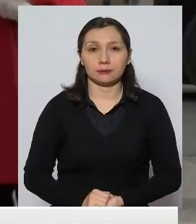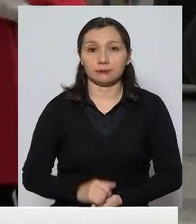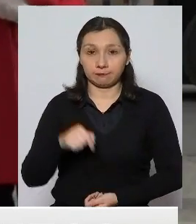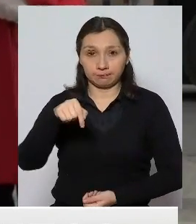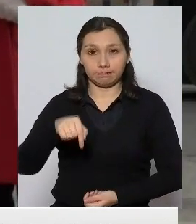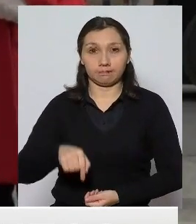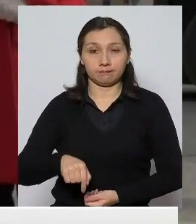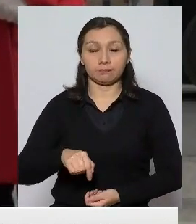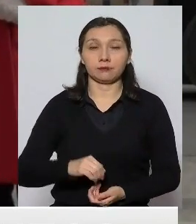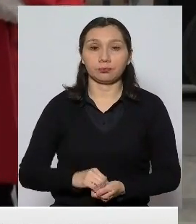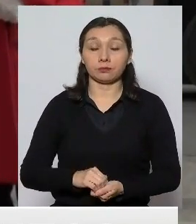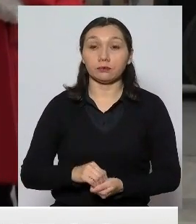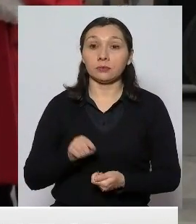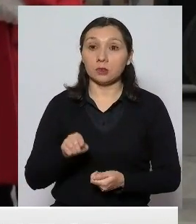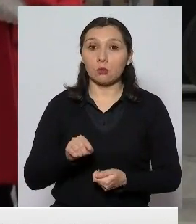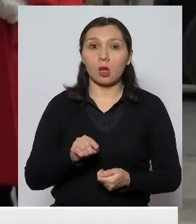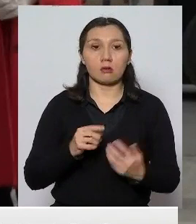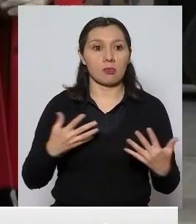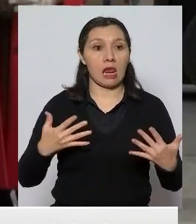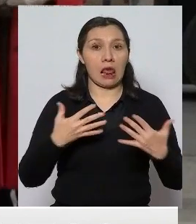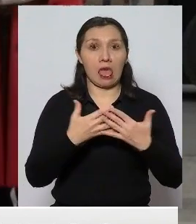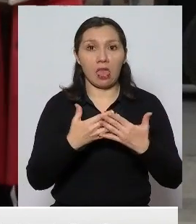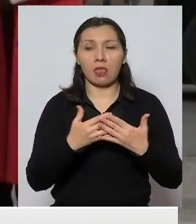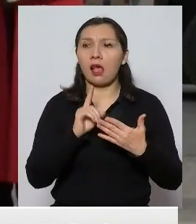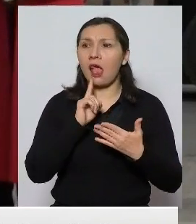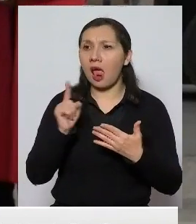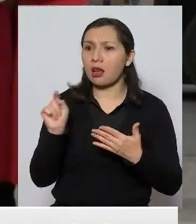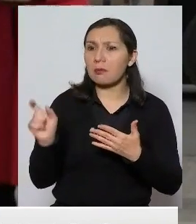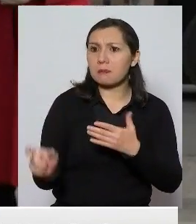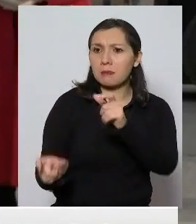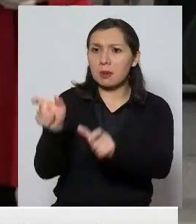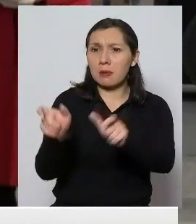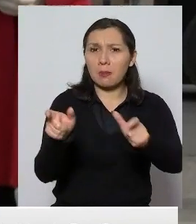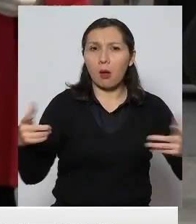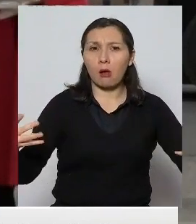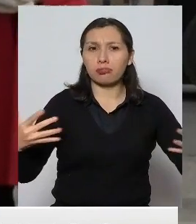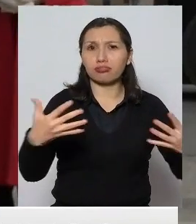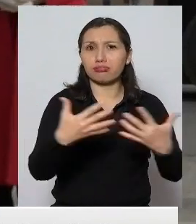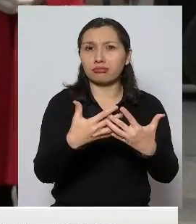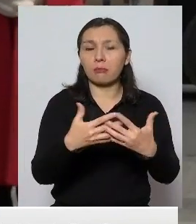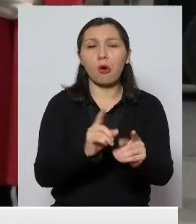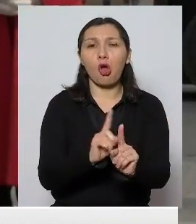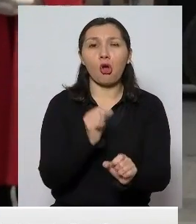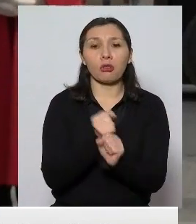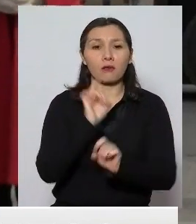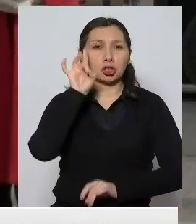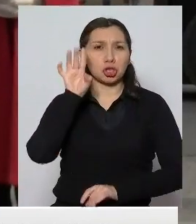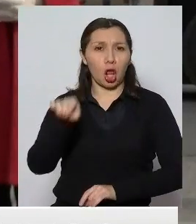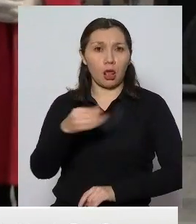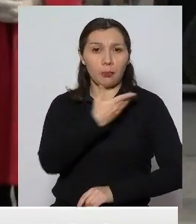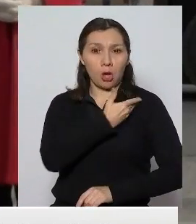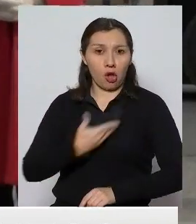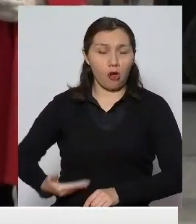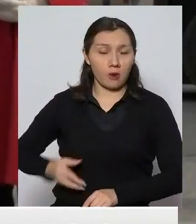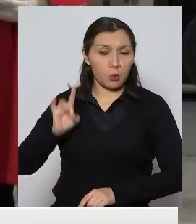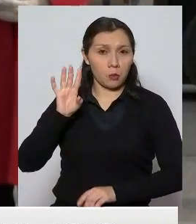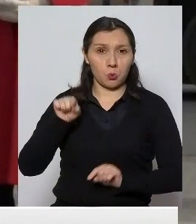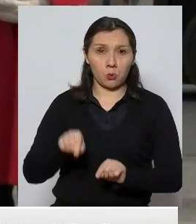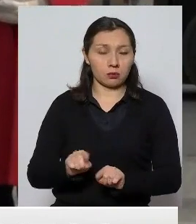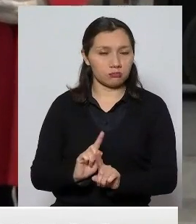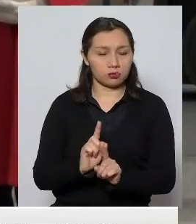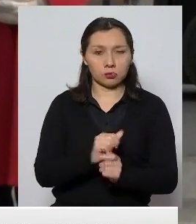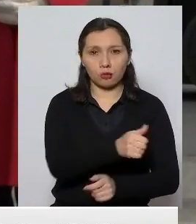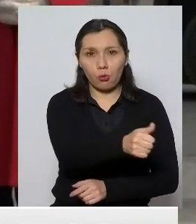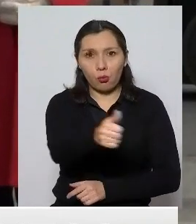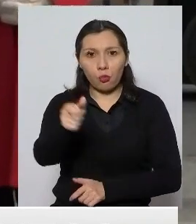Hoy, estas redes que todos hemos construido, porque esto no es una labor del gobierno, aquí estamos hablando de